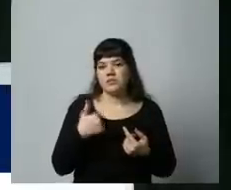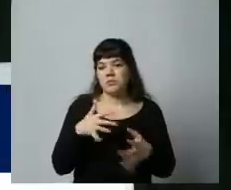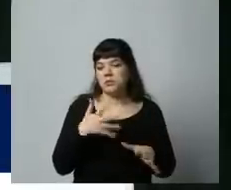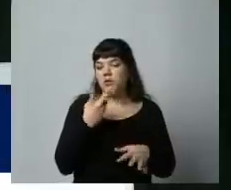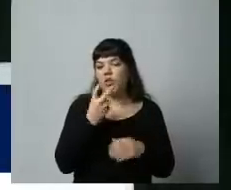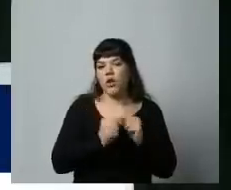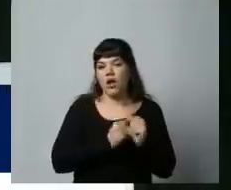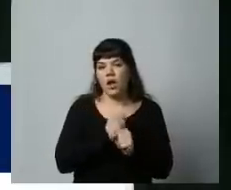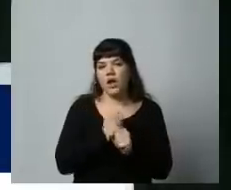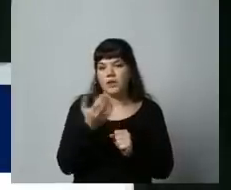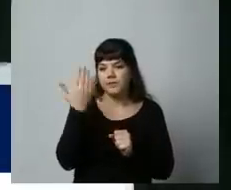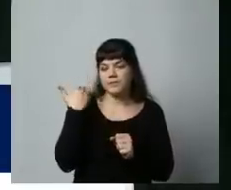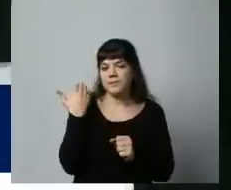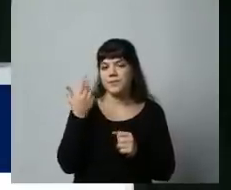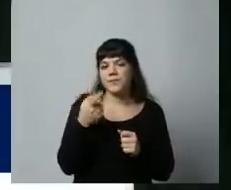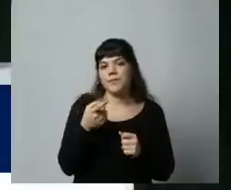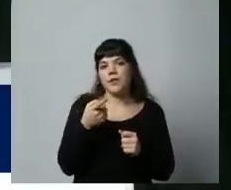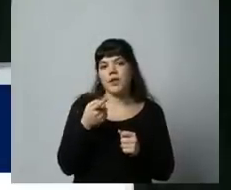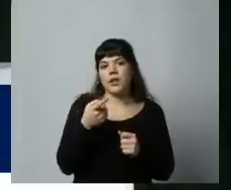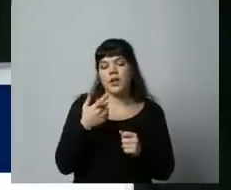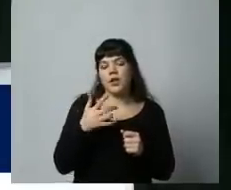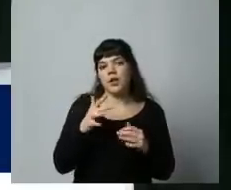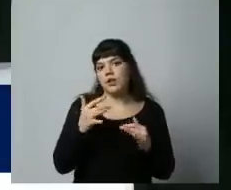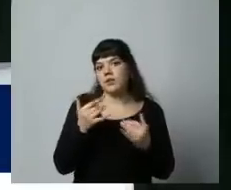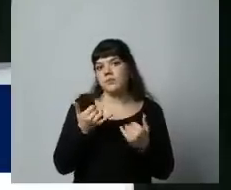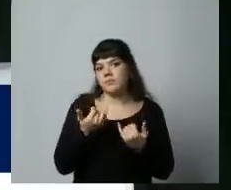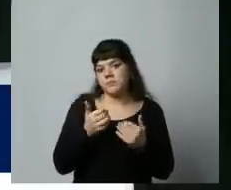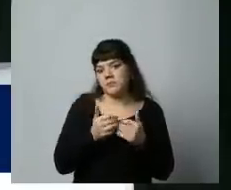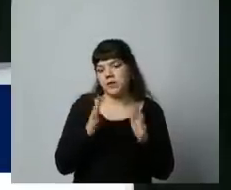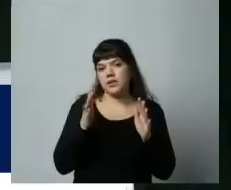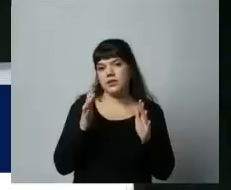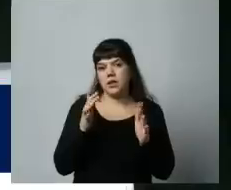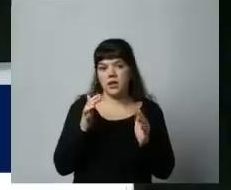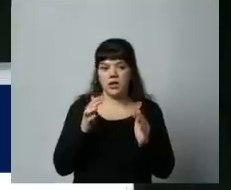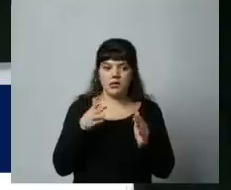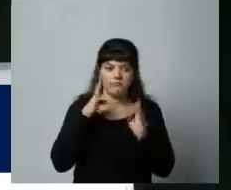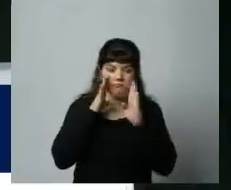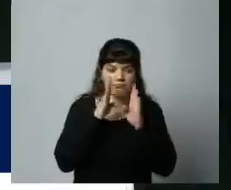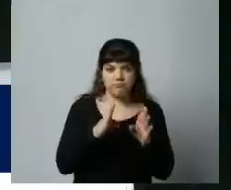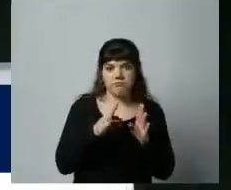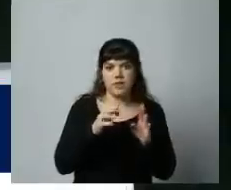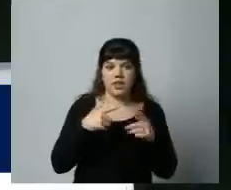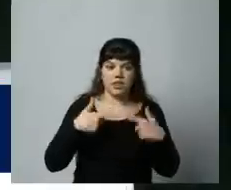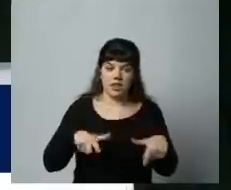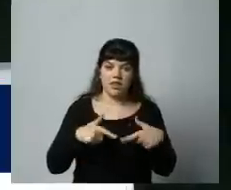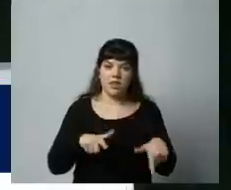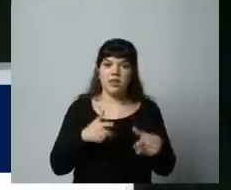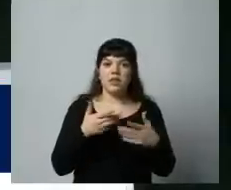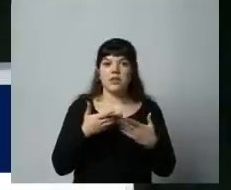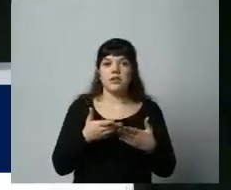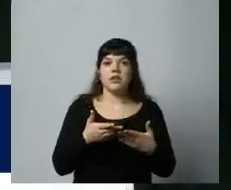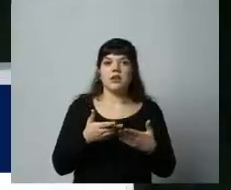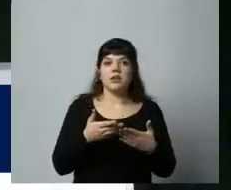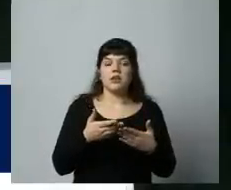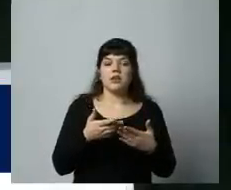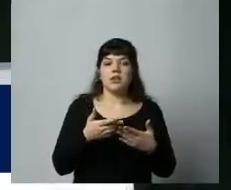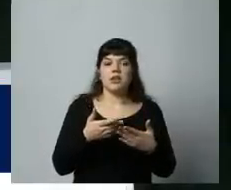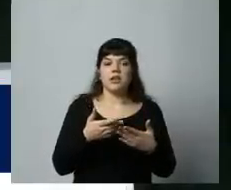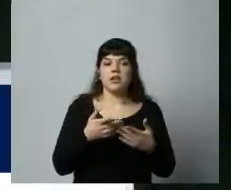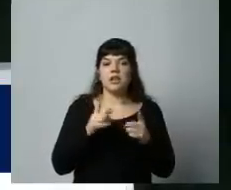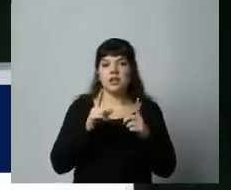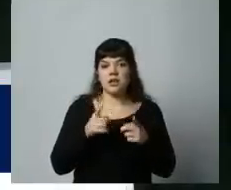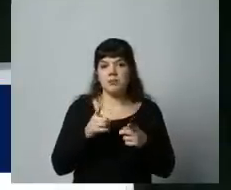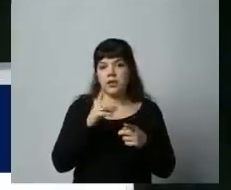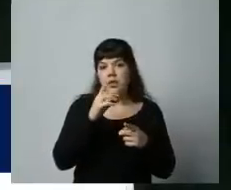2 años a partir de una intervención concreta del del intendente inclusive con de